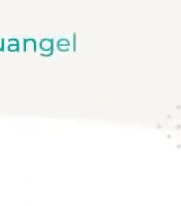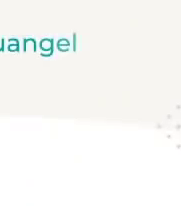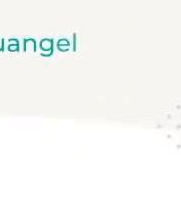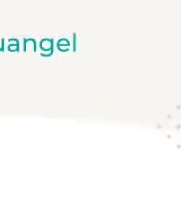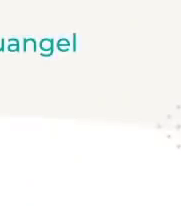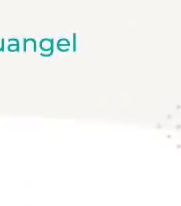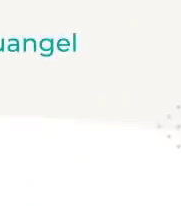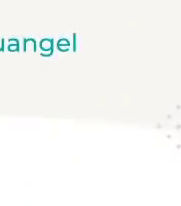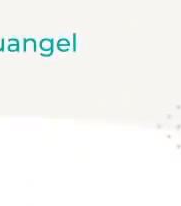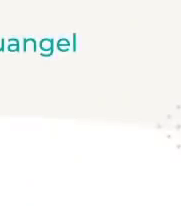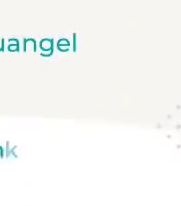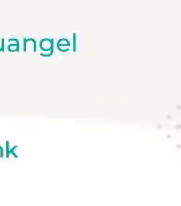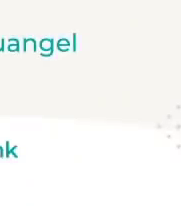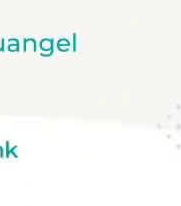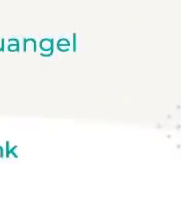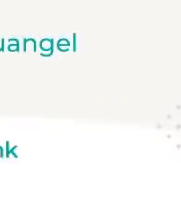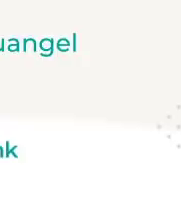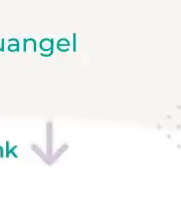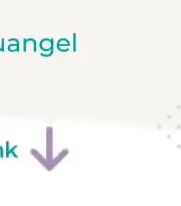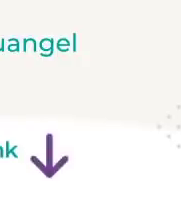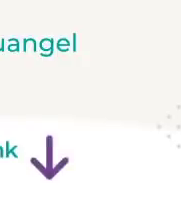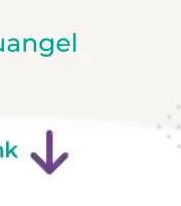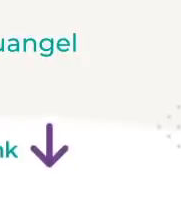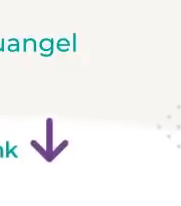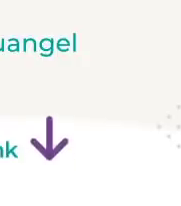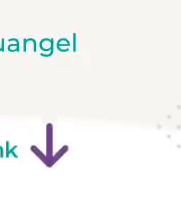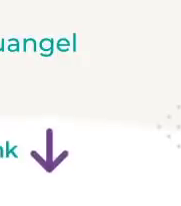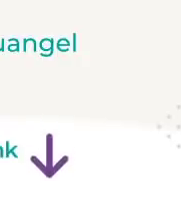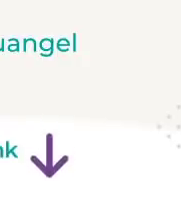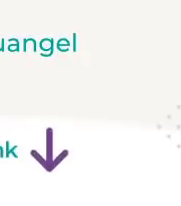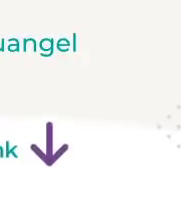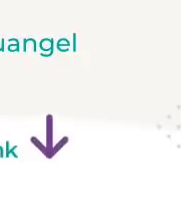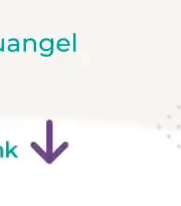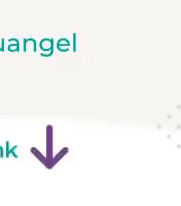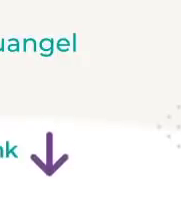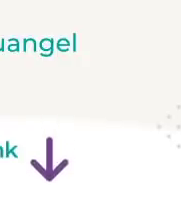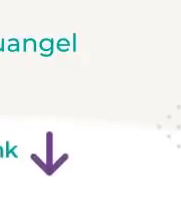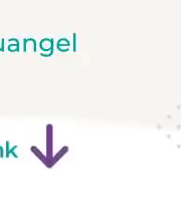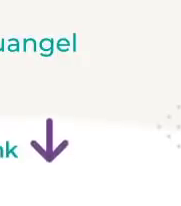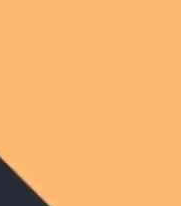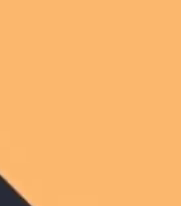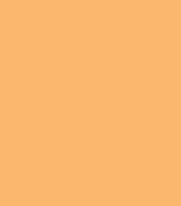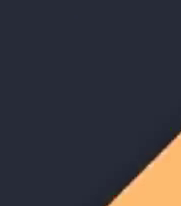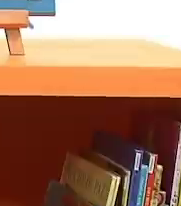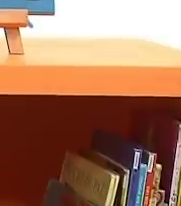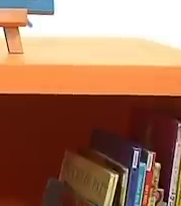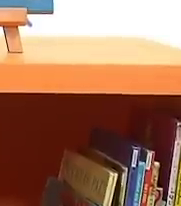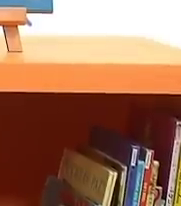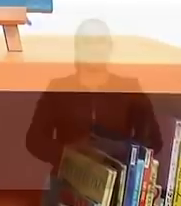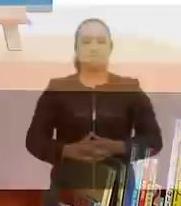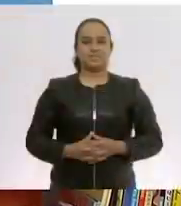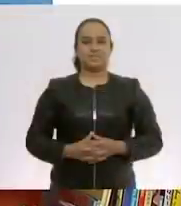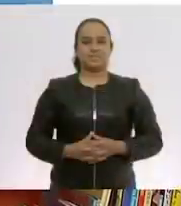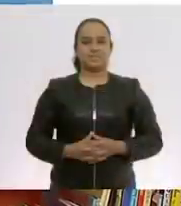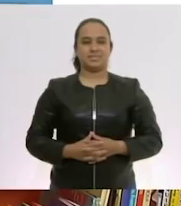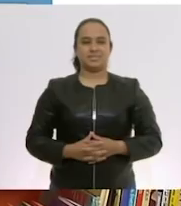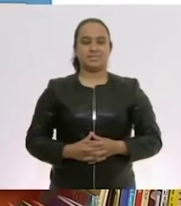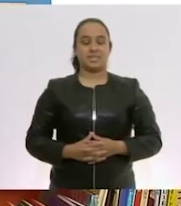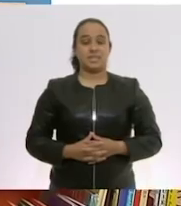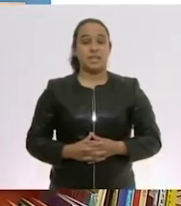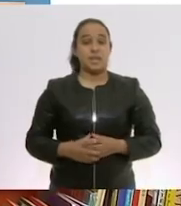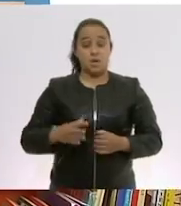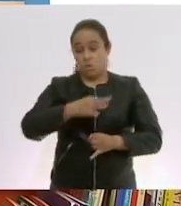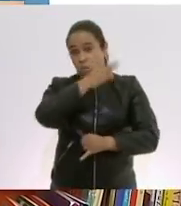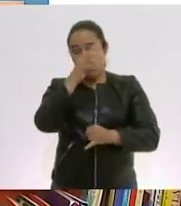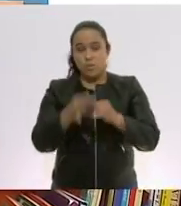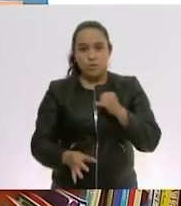Para ver este video, encuentra el link aquí abajo en la descripción. para